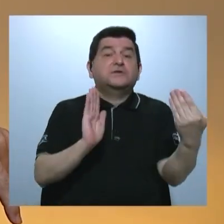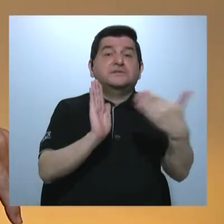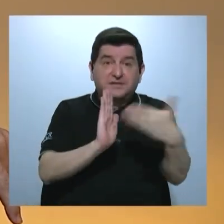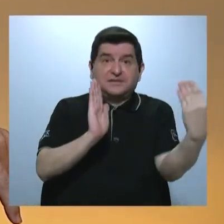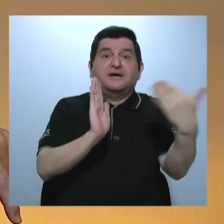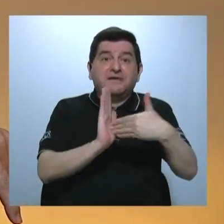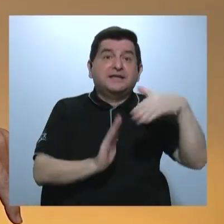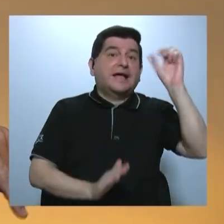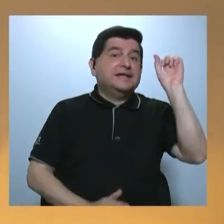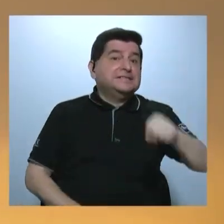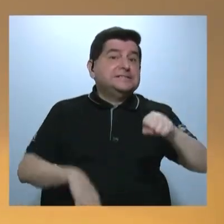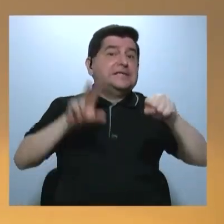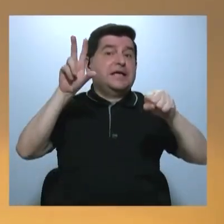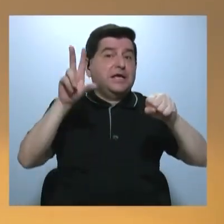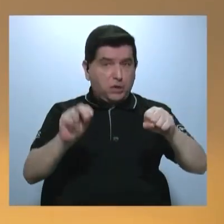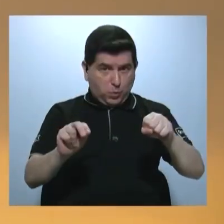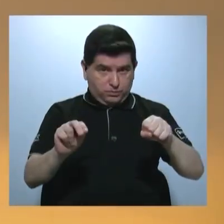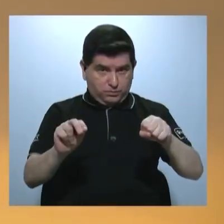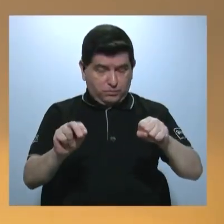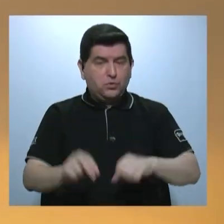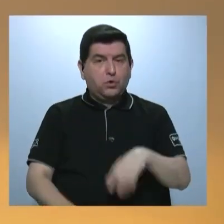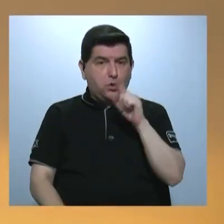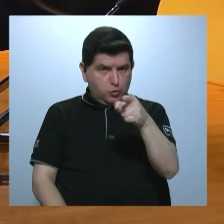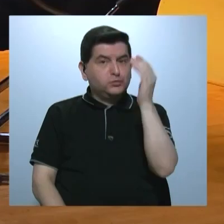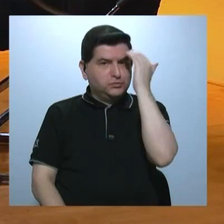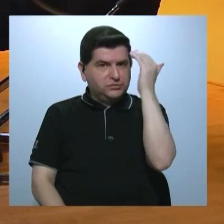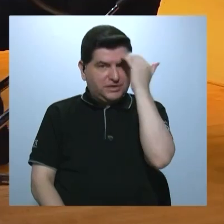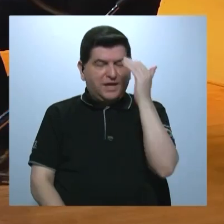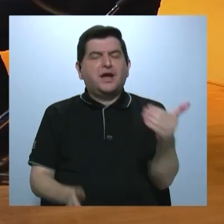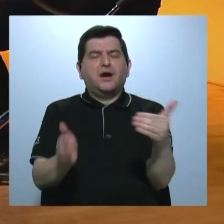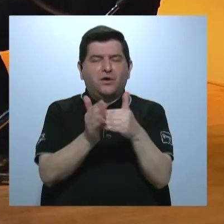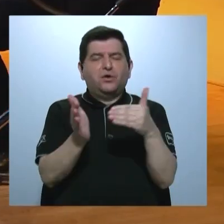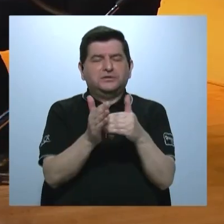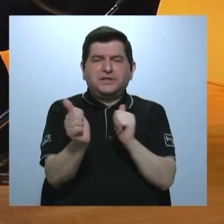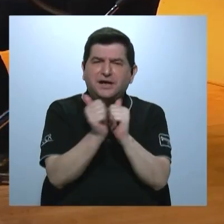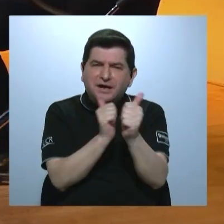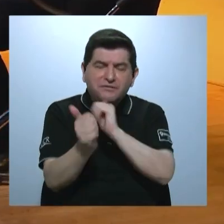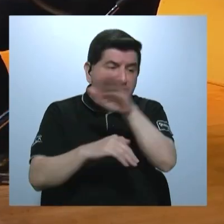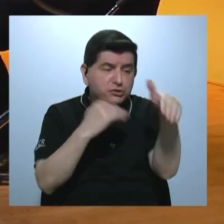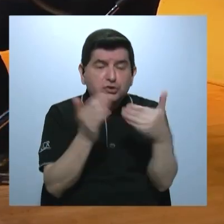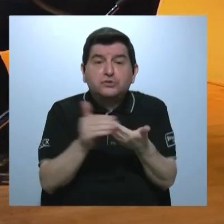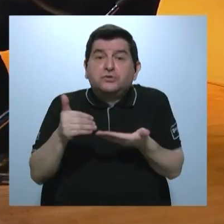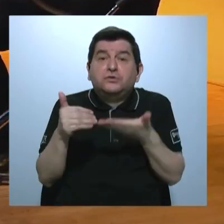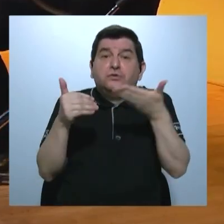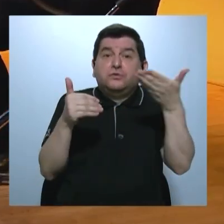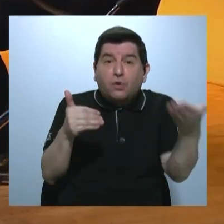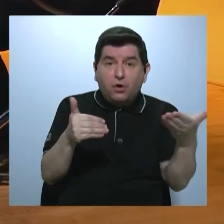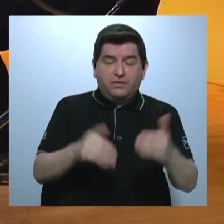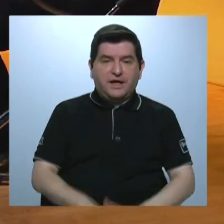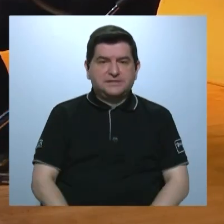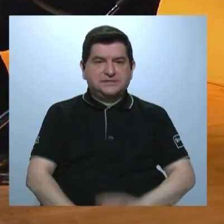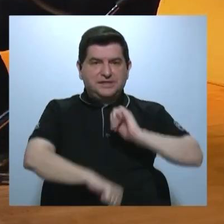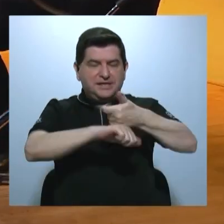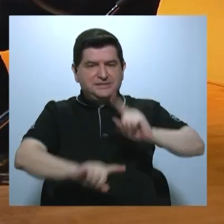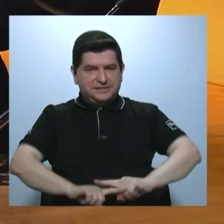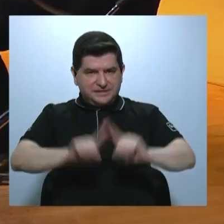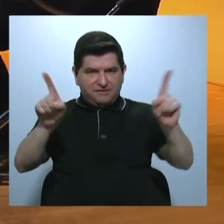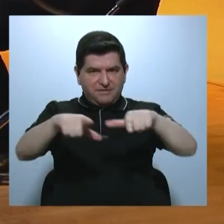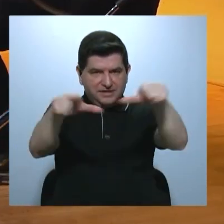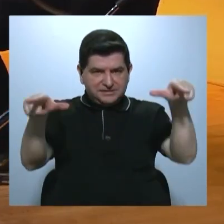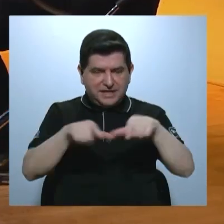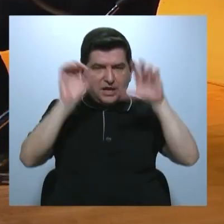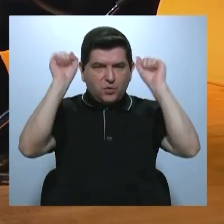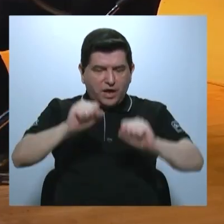y no afectan, y ustedes sí lo saben. De nuevo, la competitividad son todos esos factores que diferencian y hacen que un territorio